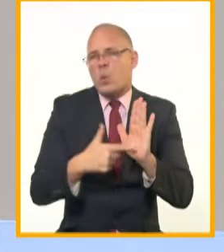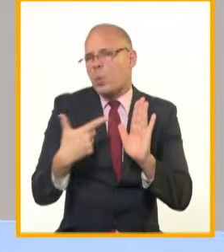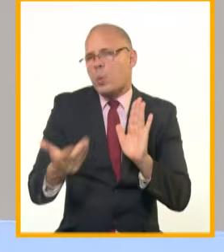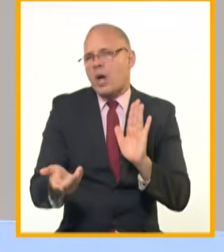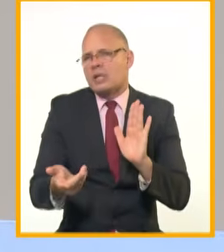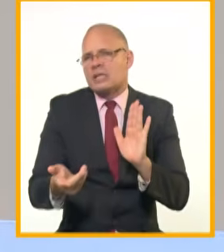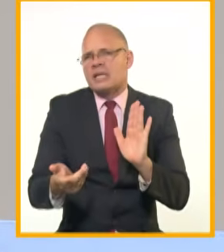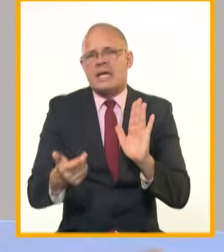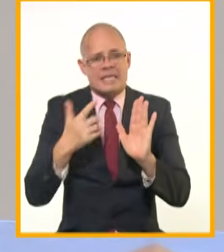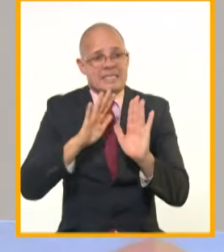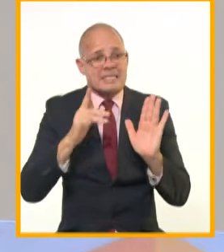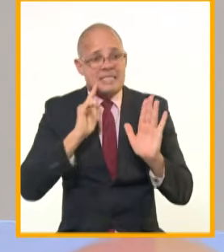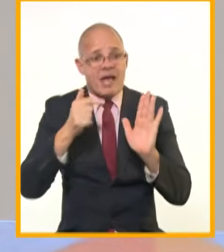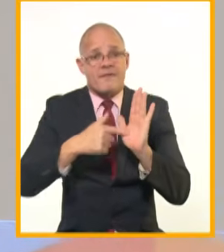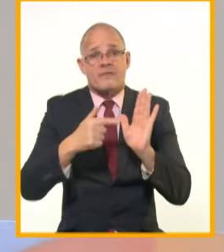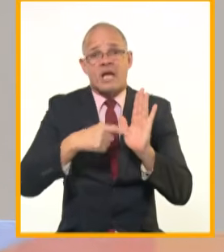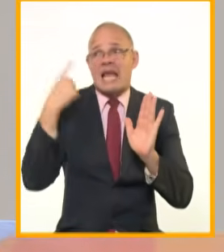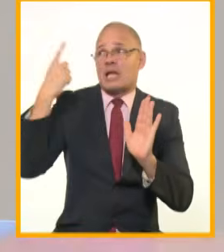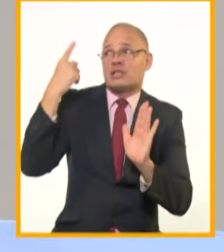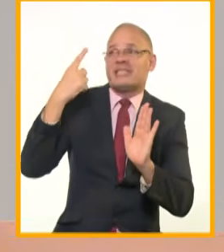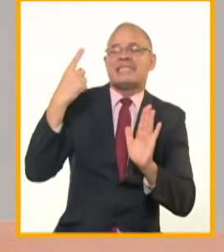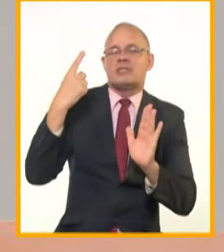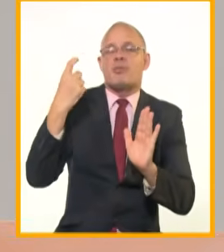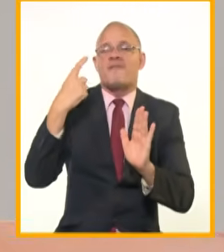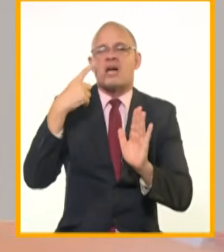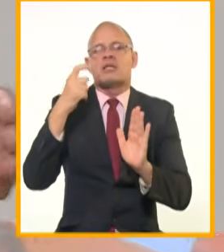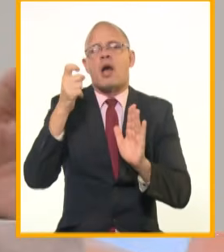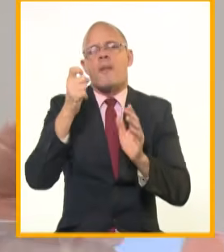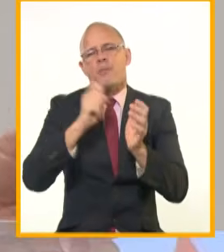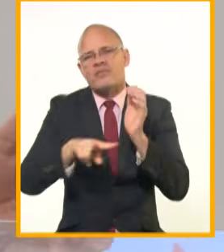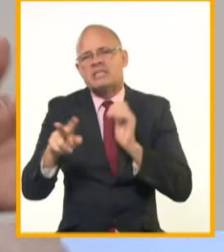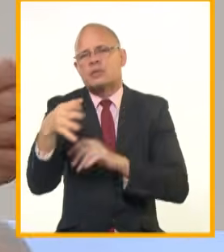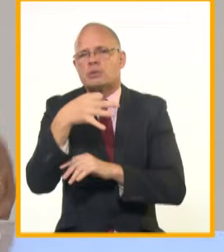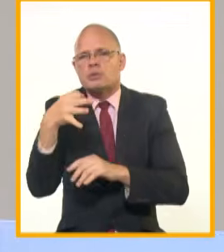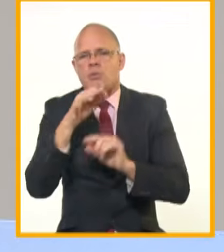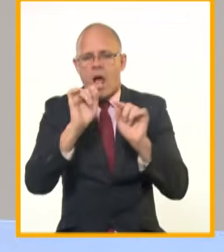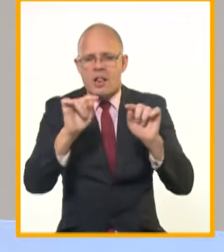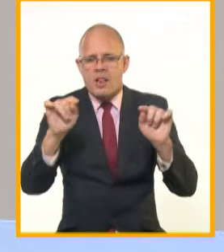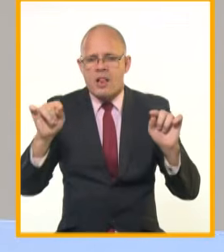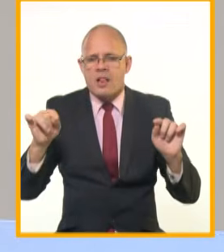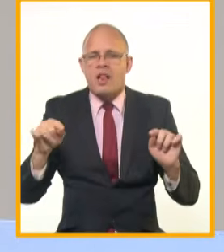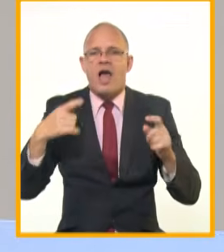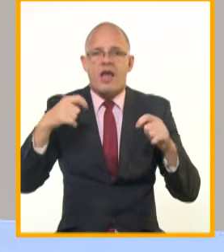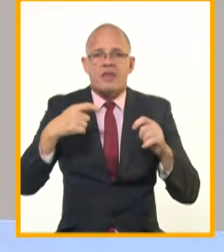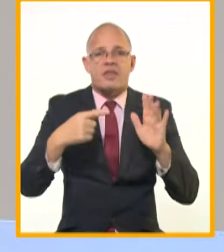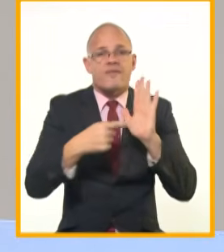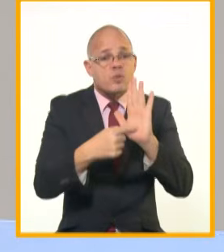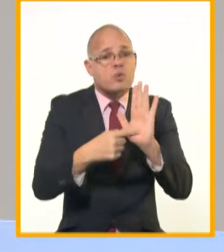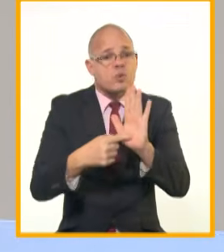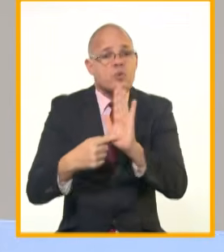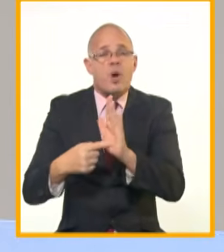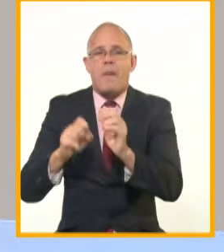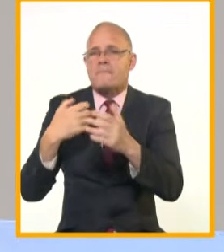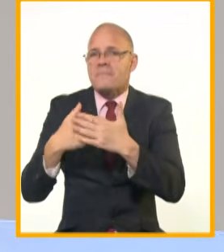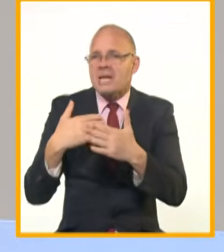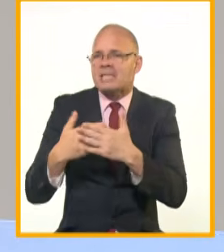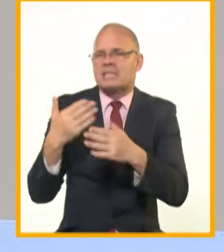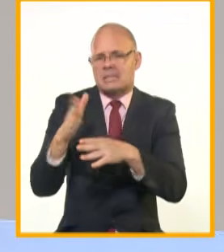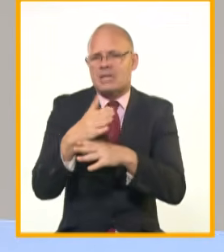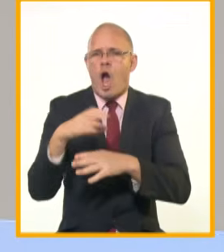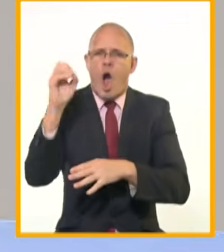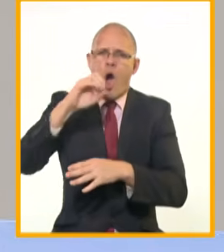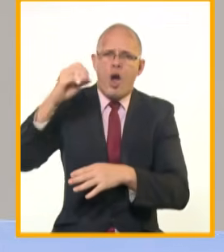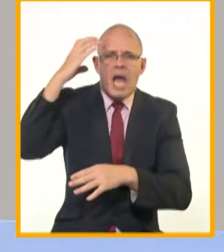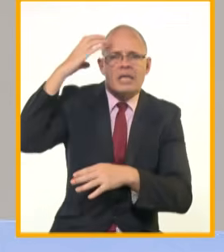esté implementado por el país, hay que implementarlo en la provincia, hay que llevarlo a los municipios, hay que llevarlo a cada una de las empresas, instituciones y organismos en cada